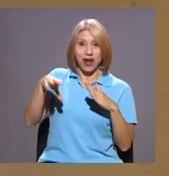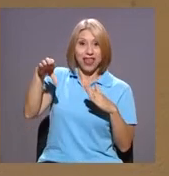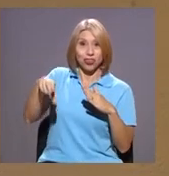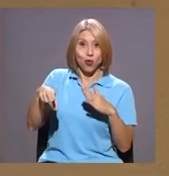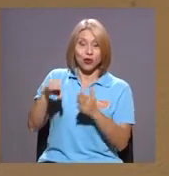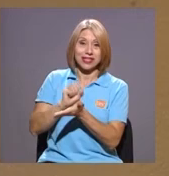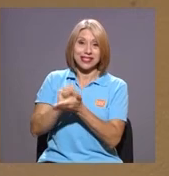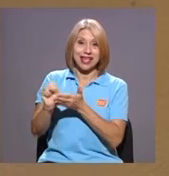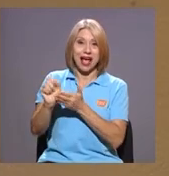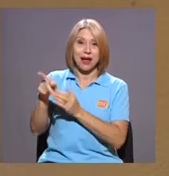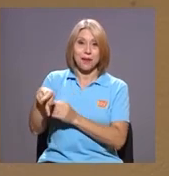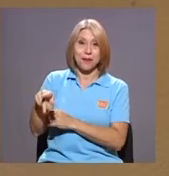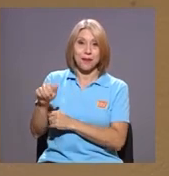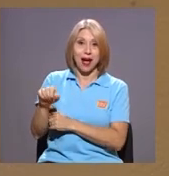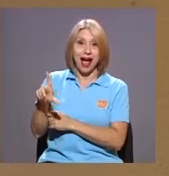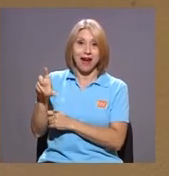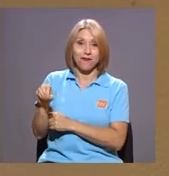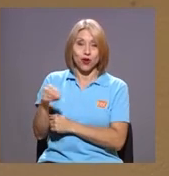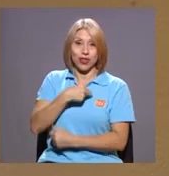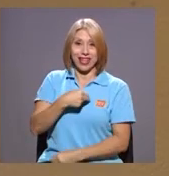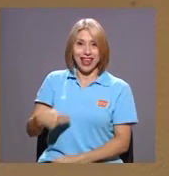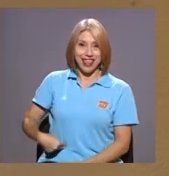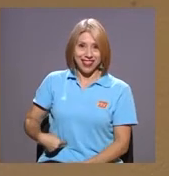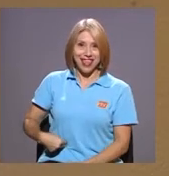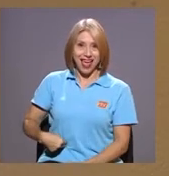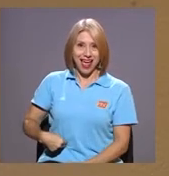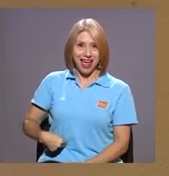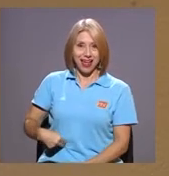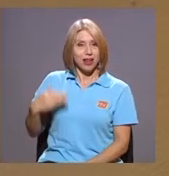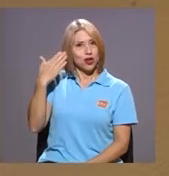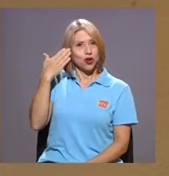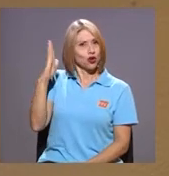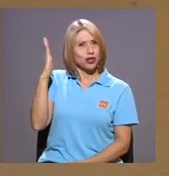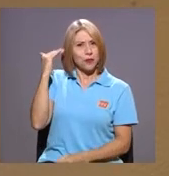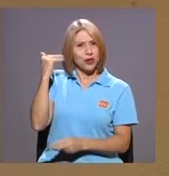razón, pero no está declarada